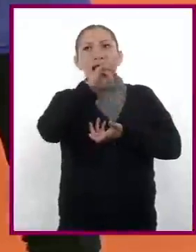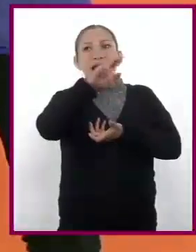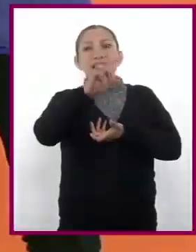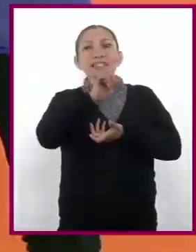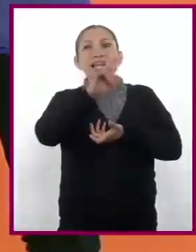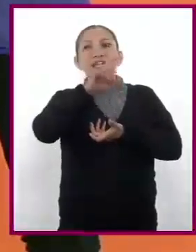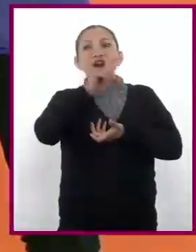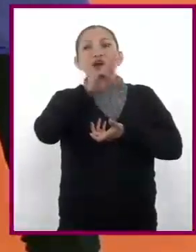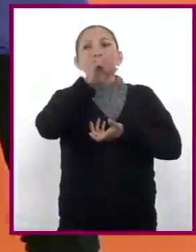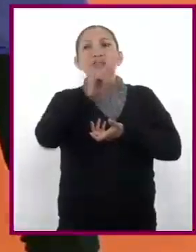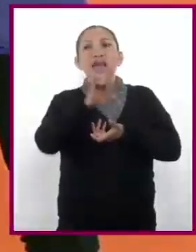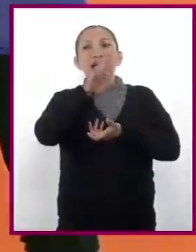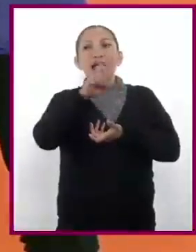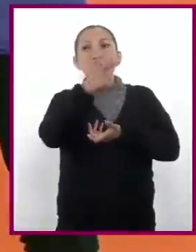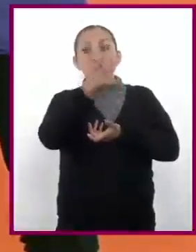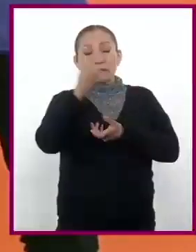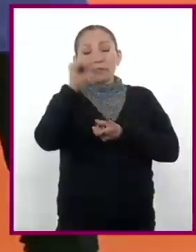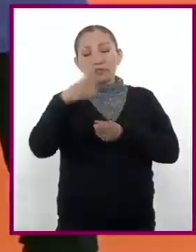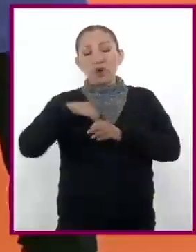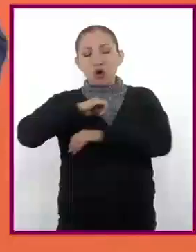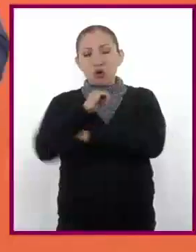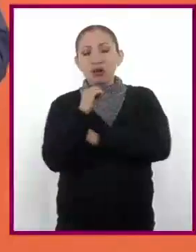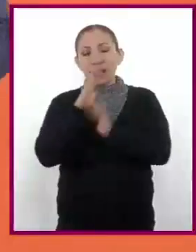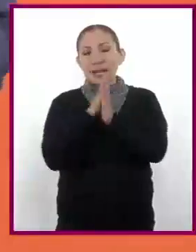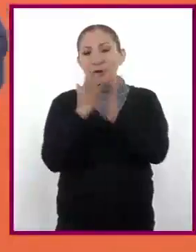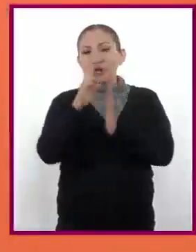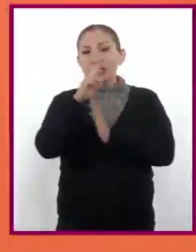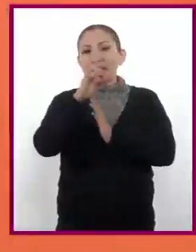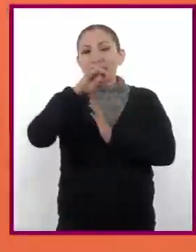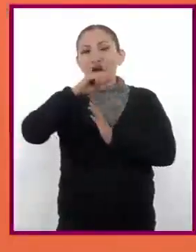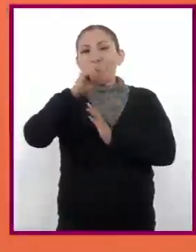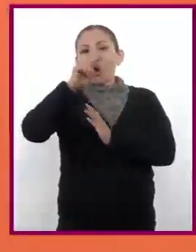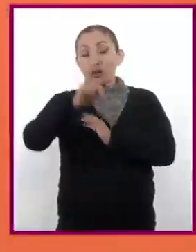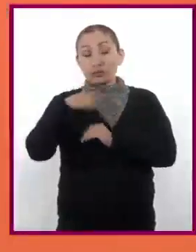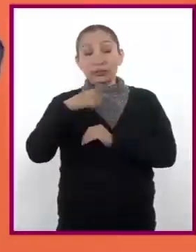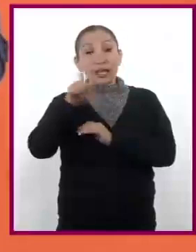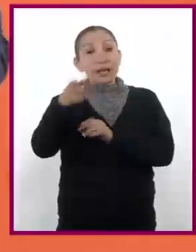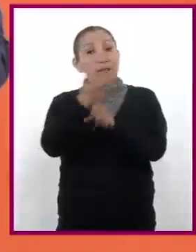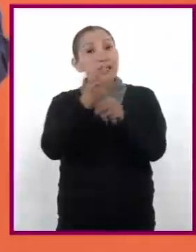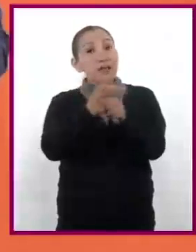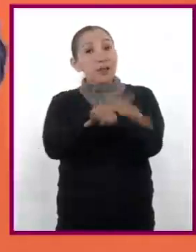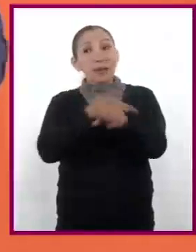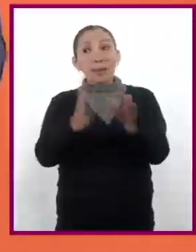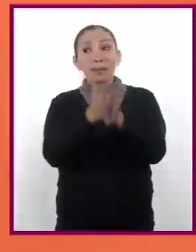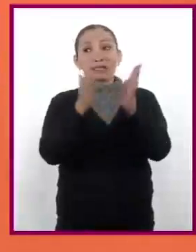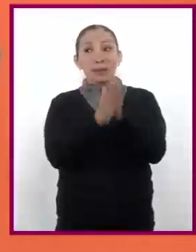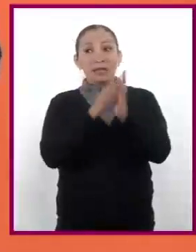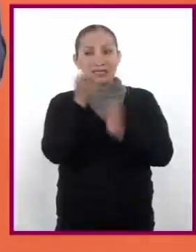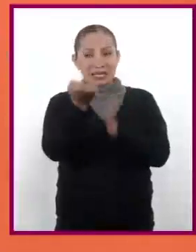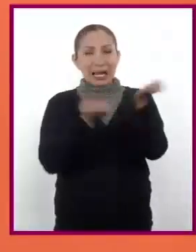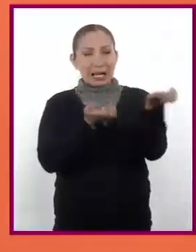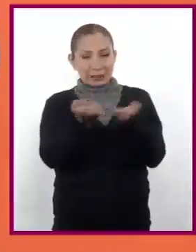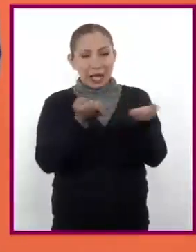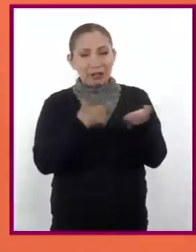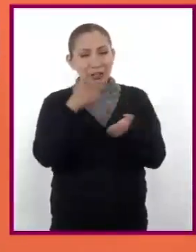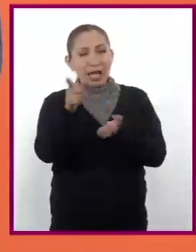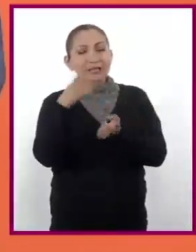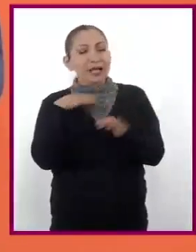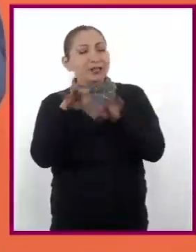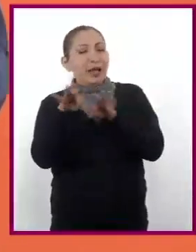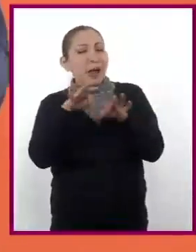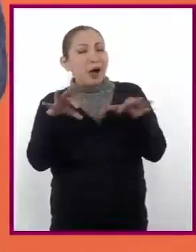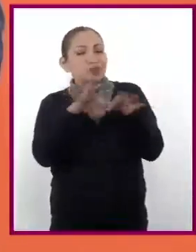de Régules, que forma parte de los libros del Rincón. Inviten a sus familias a participar en estos ejercicios y a hacer